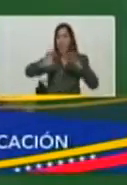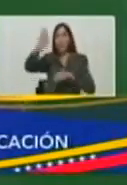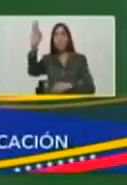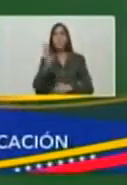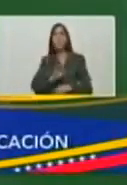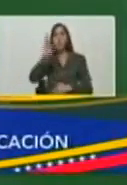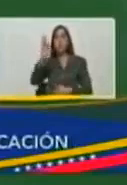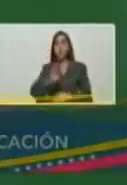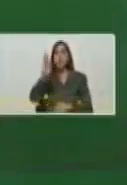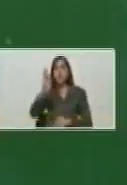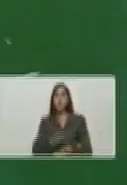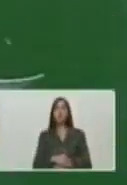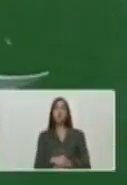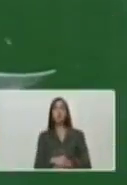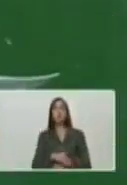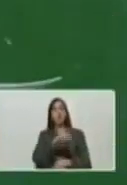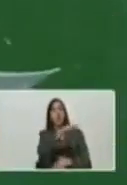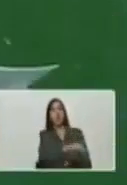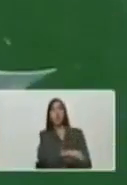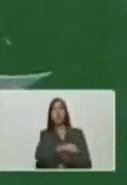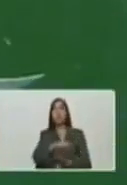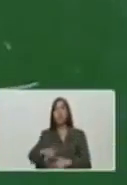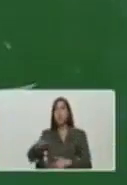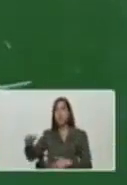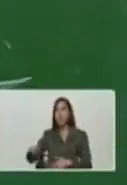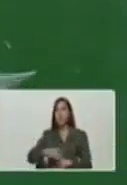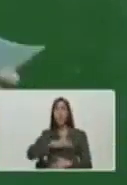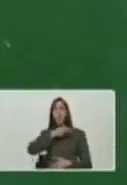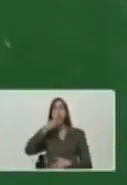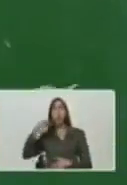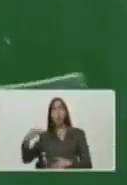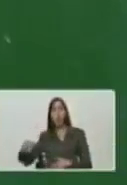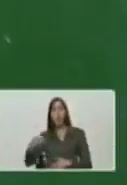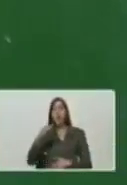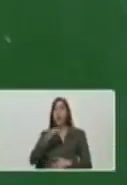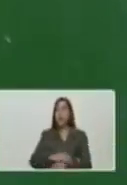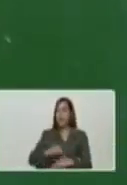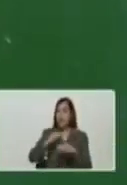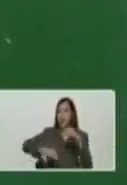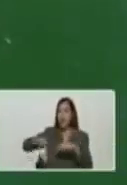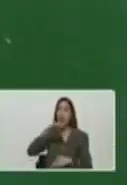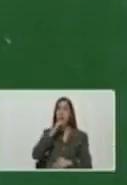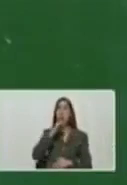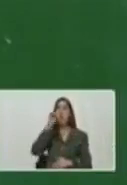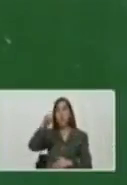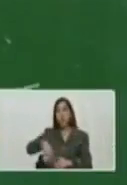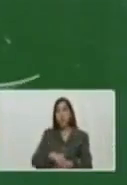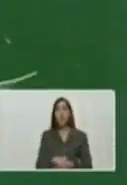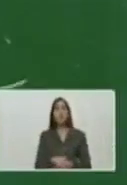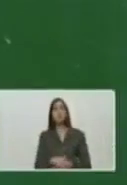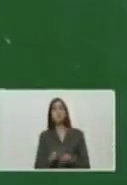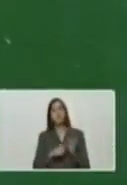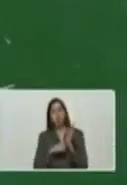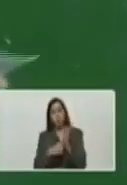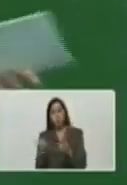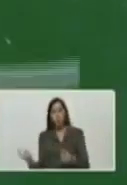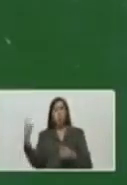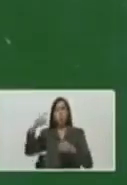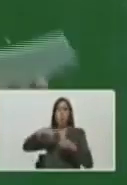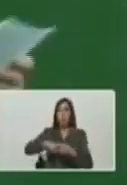86.46% de niños, jóvenes y adultos también, presidente, porque aquí está incluido inclusive